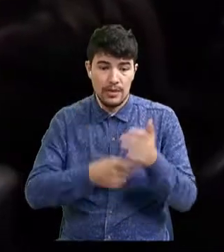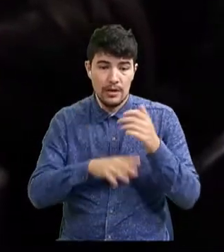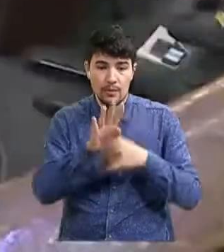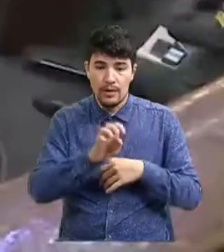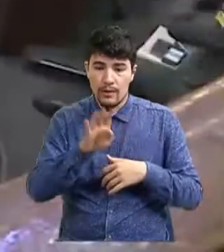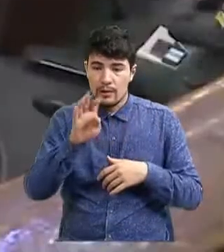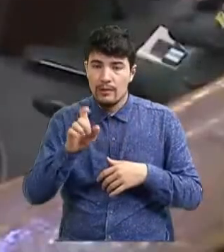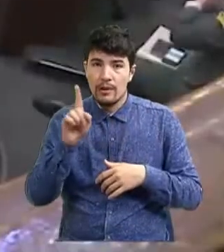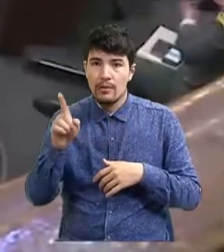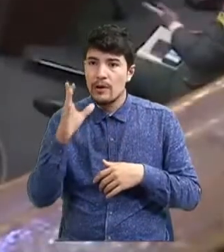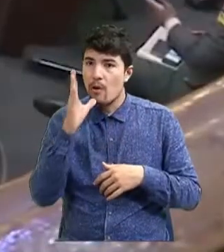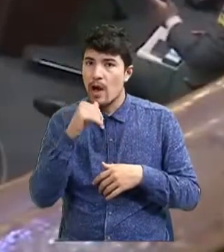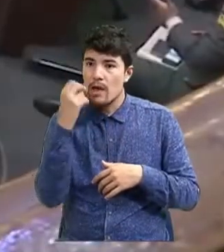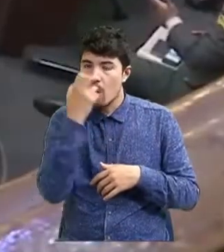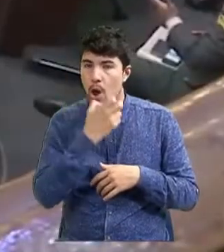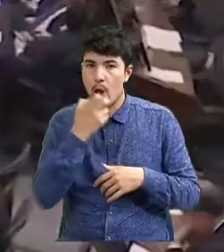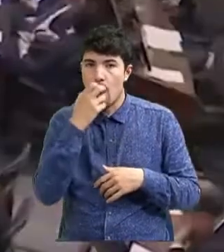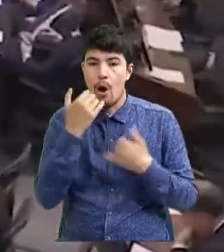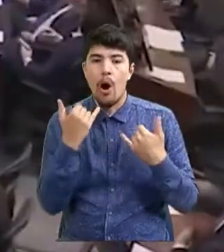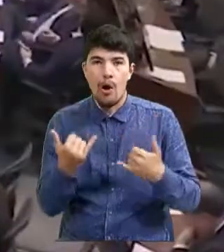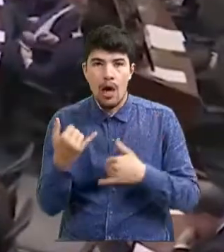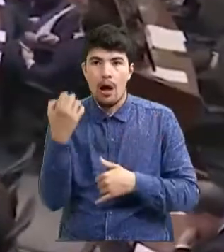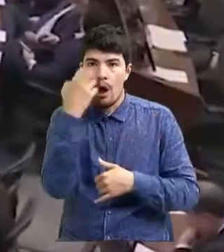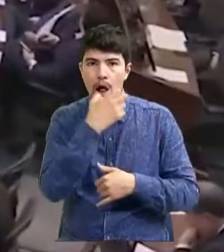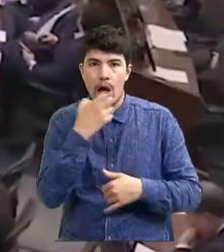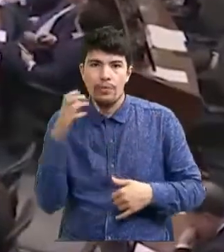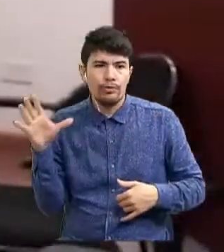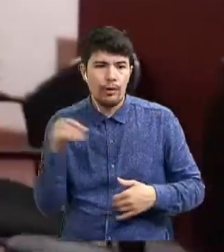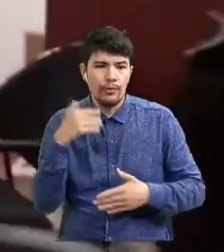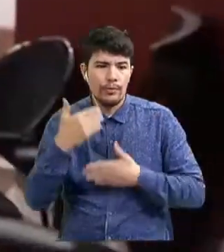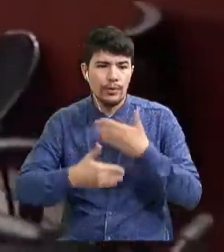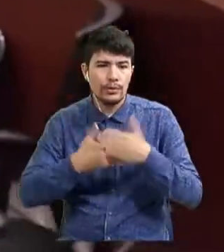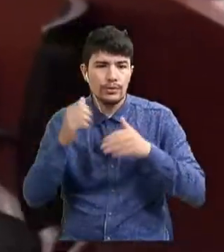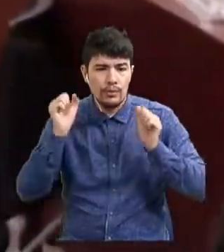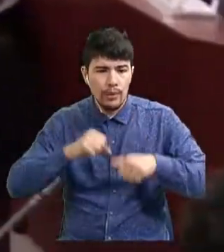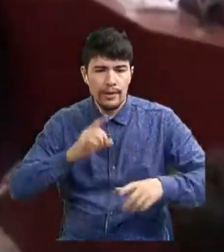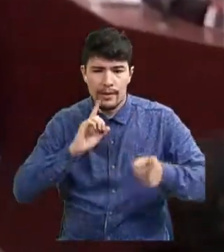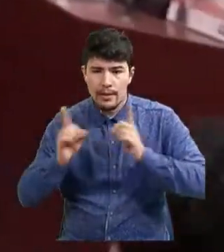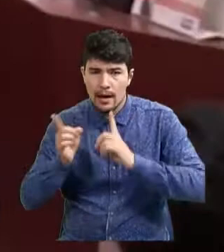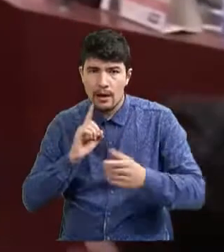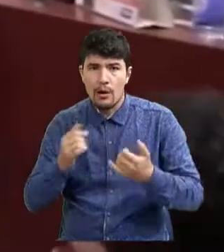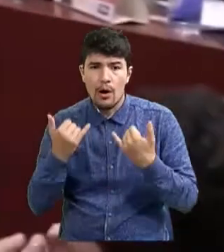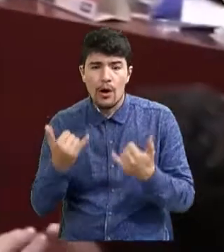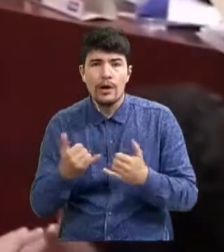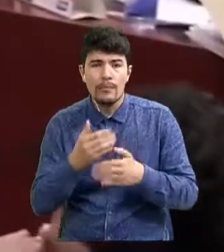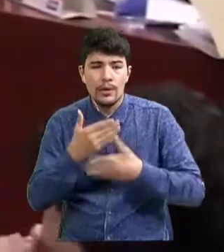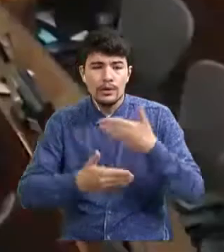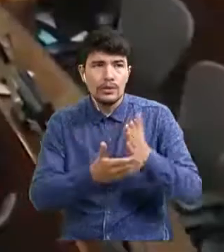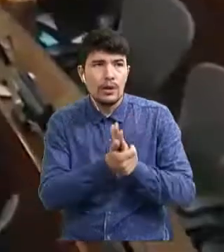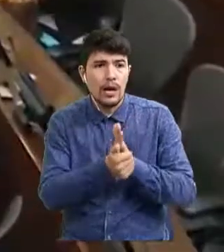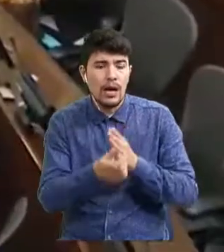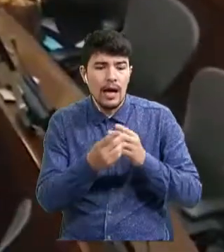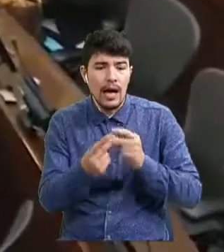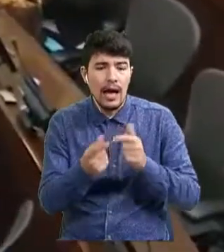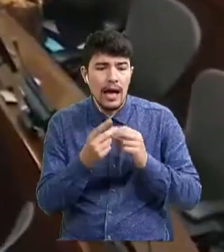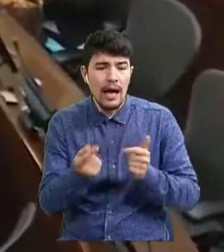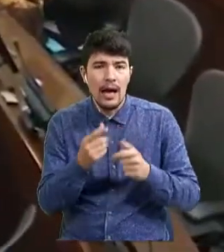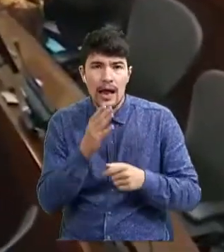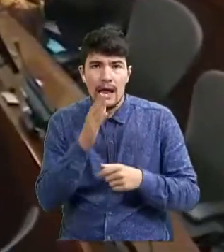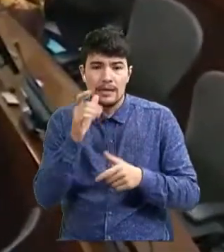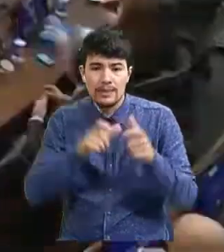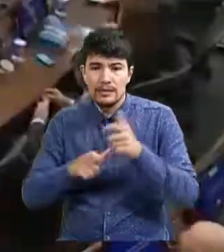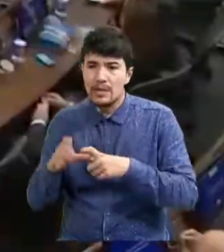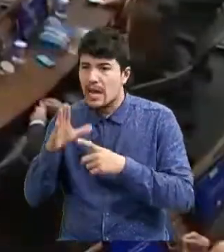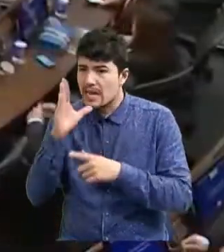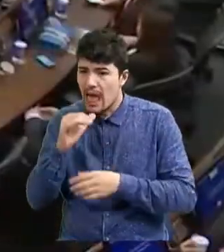no existía la oralidad, hoy existe la oralidad en todos los procesos. Hoy los procesos tienen que ser ágiles, la gente se queja de que no se recibe